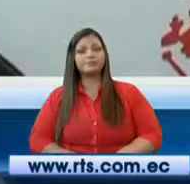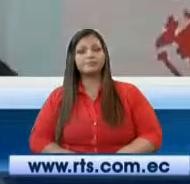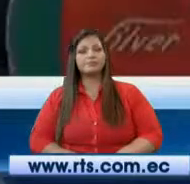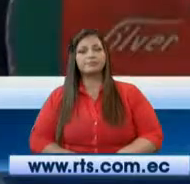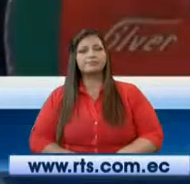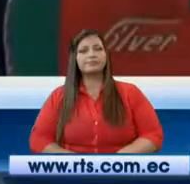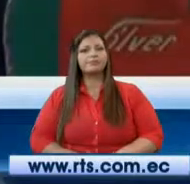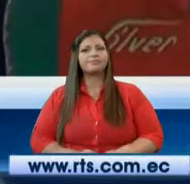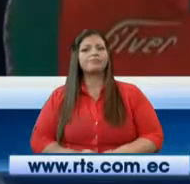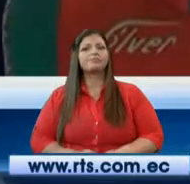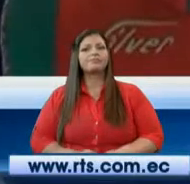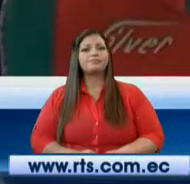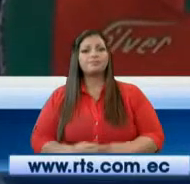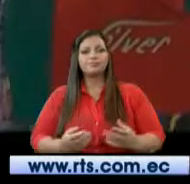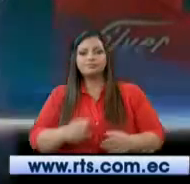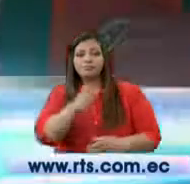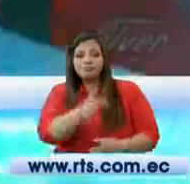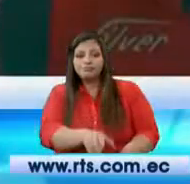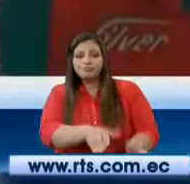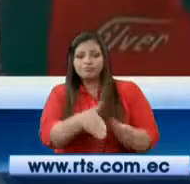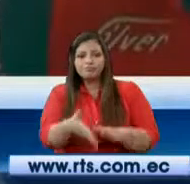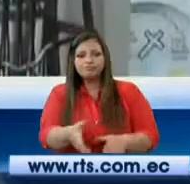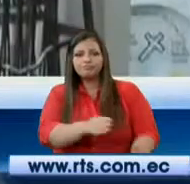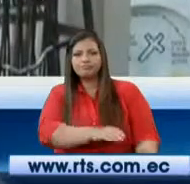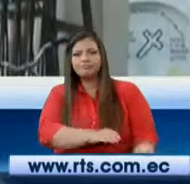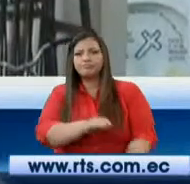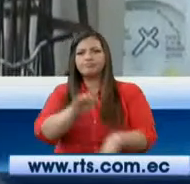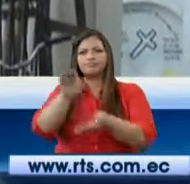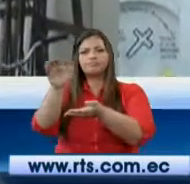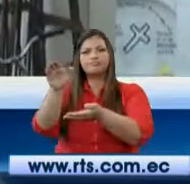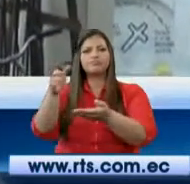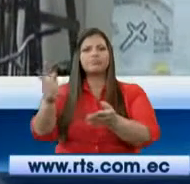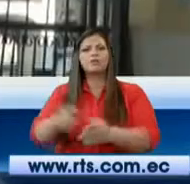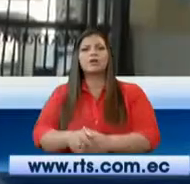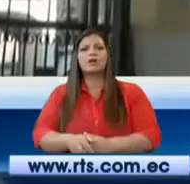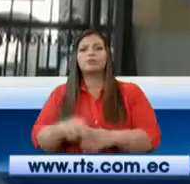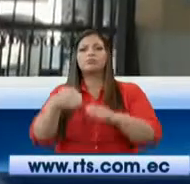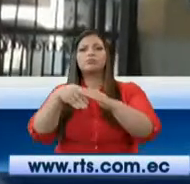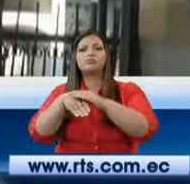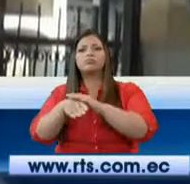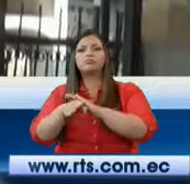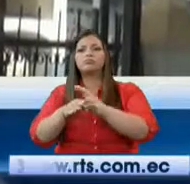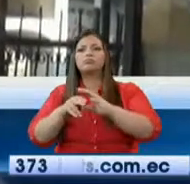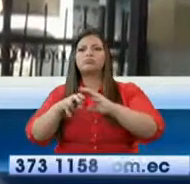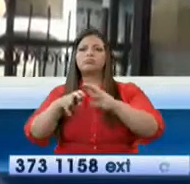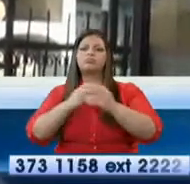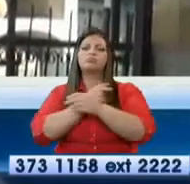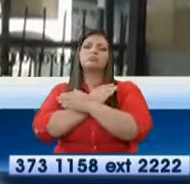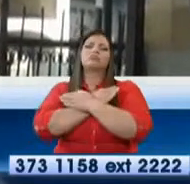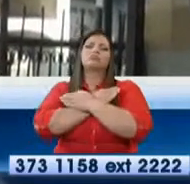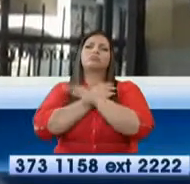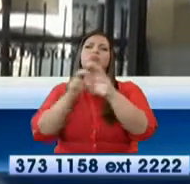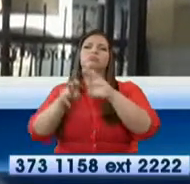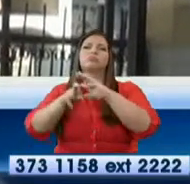vía Junquillo, el cuerpo fue trasladado hasta la morgue en espera de sus familiares. Desde Los Ríos, informó Odette Camacho.